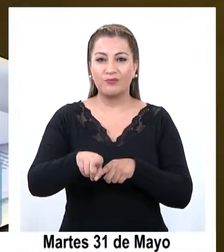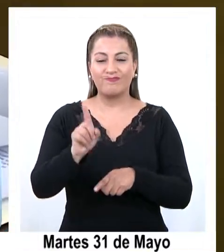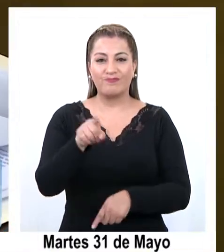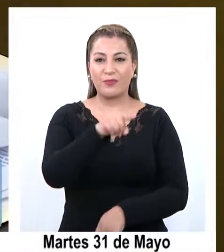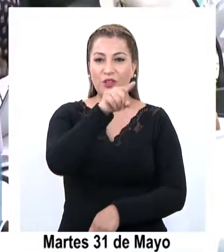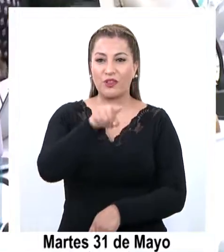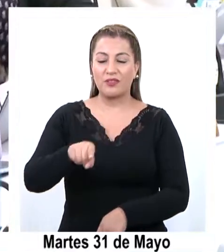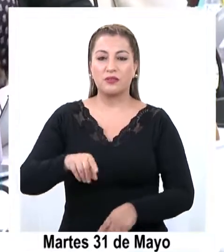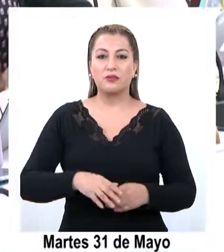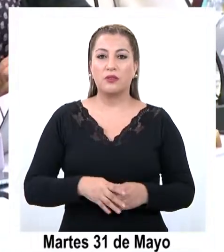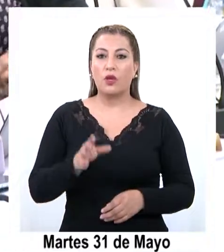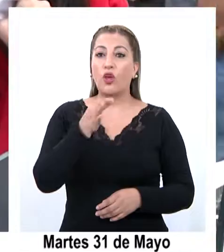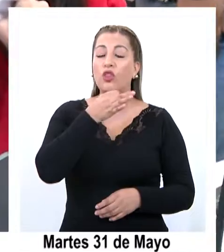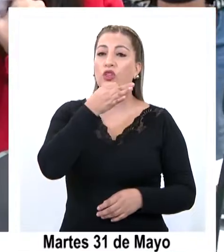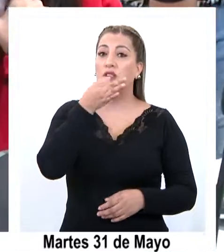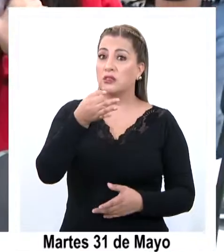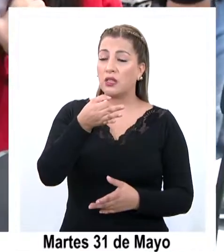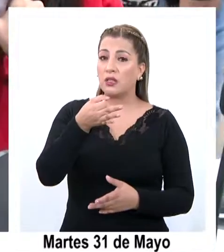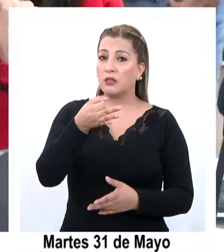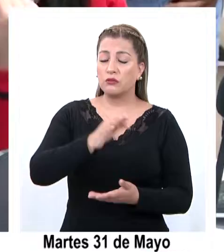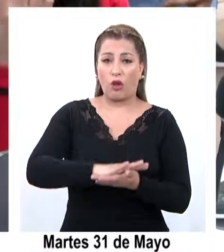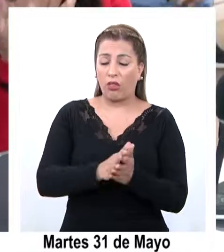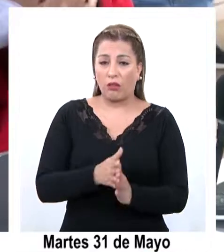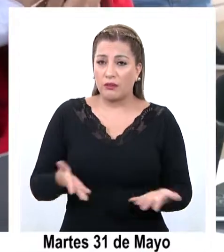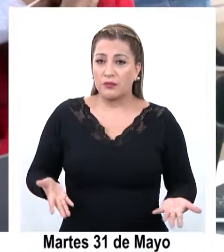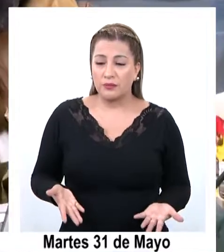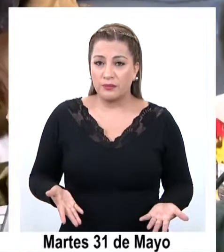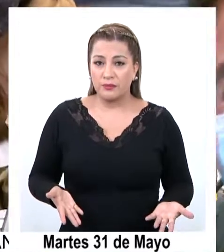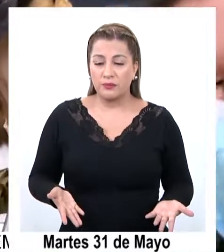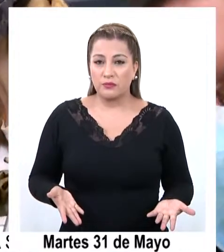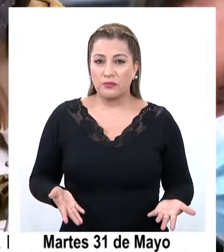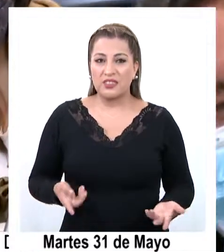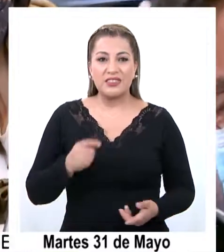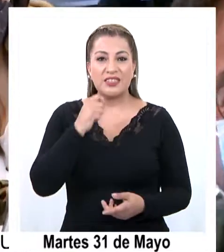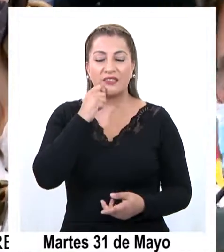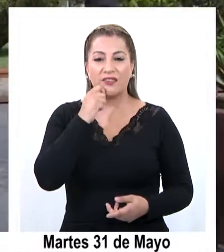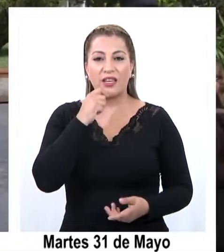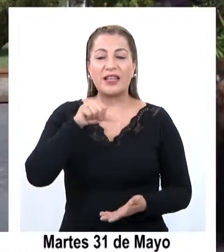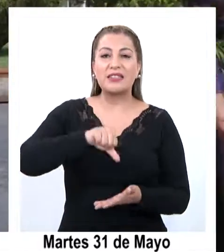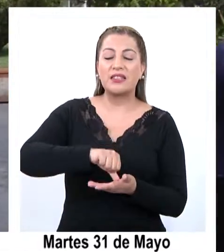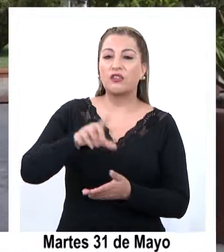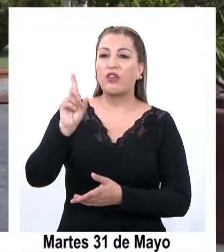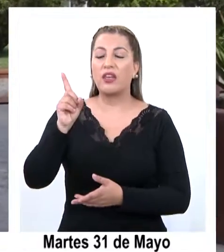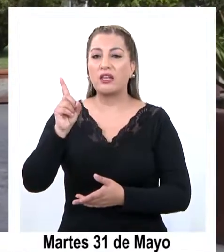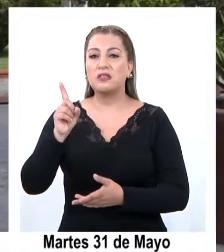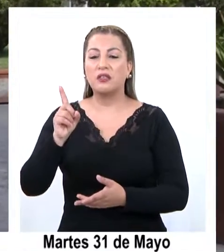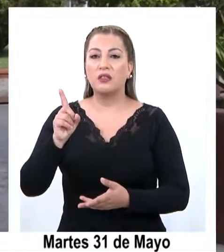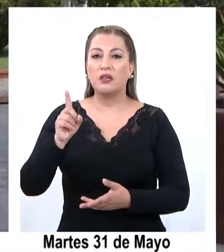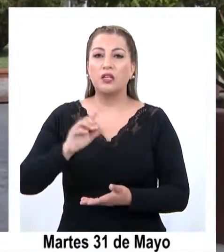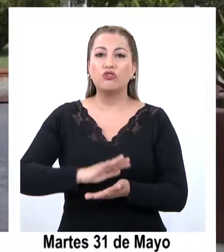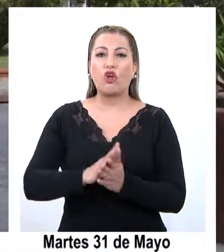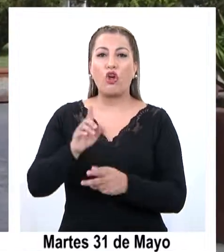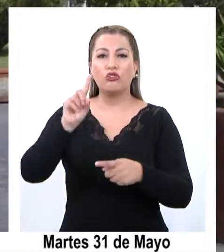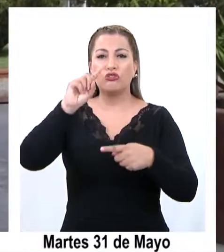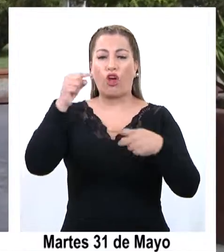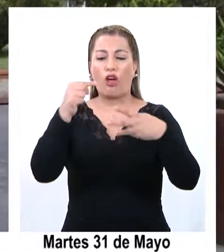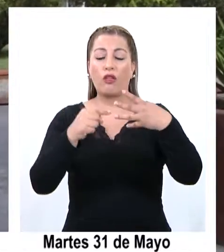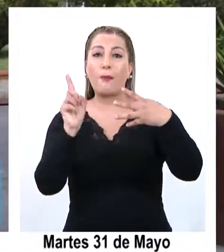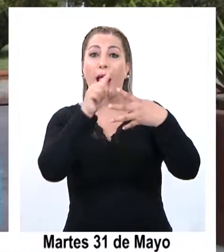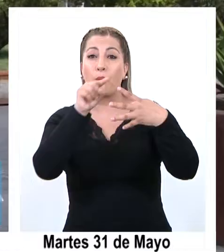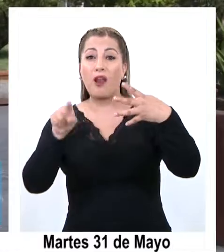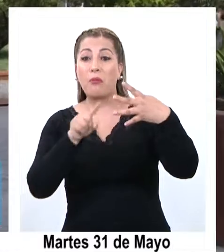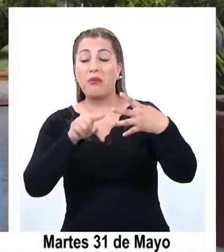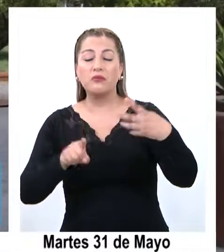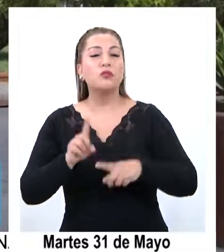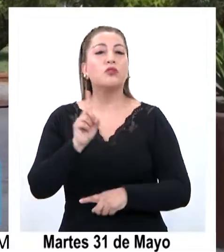incorrecta. Yo quiero decirlo con todas las letras, y no es el ánimo que nosotros de la centro-derecha de que todo está mal, no, muy por el